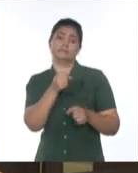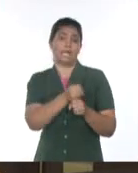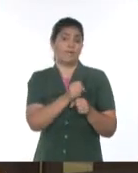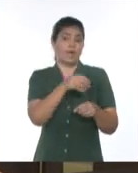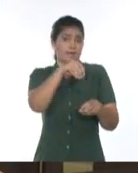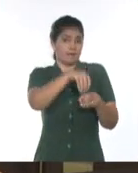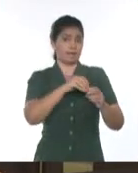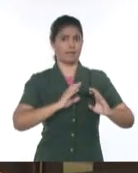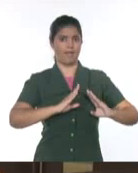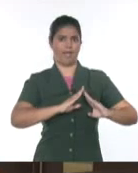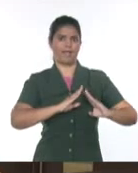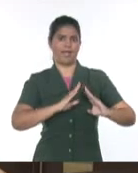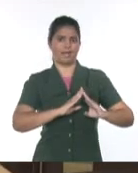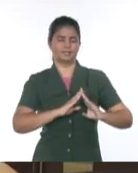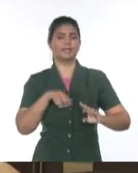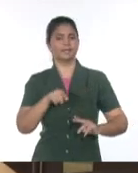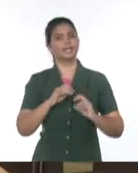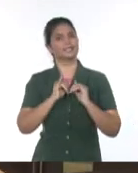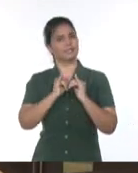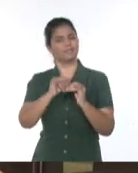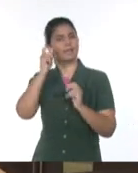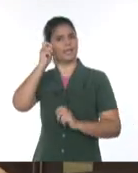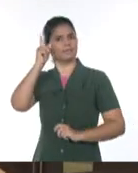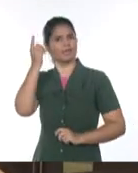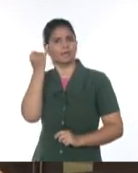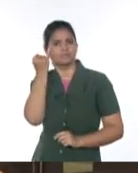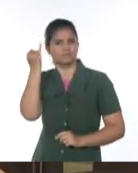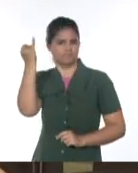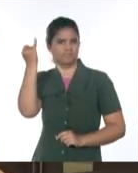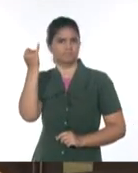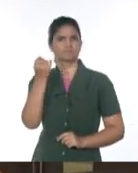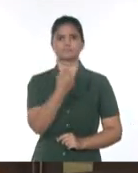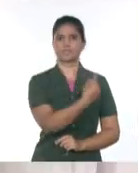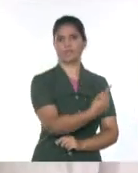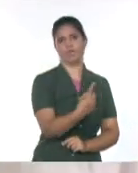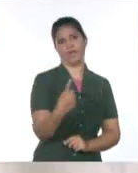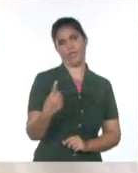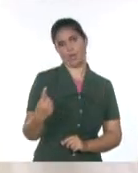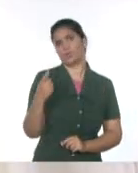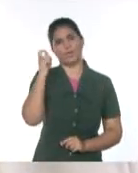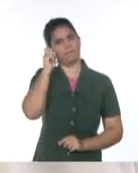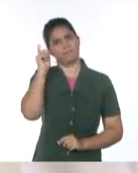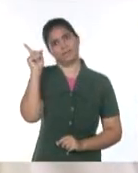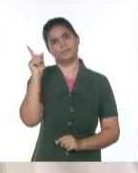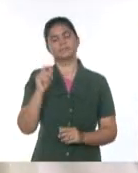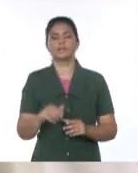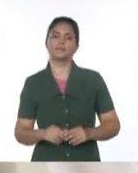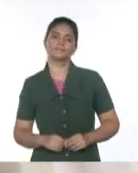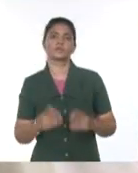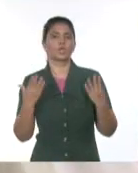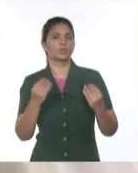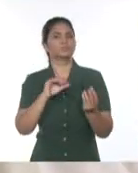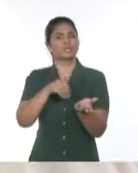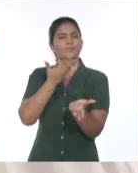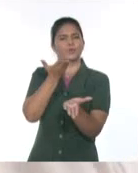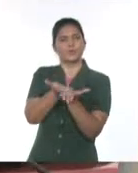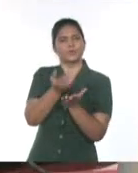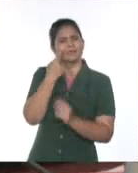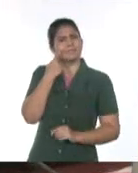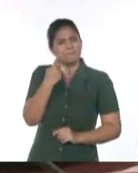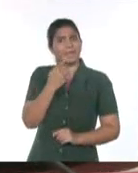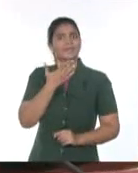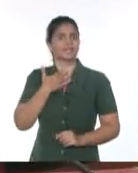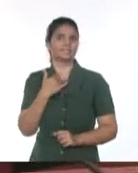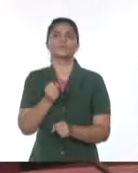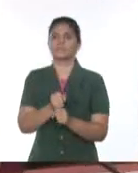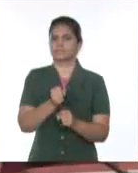unos planteamientos cargados de combatividad, de sentido de pertenencia, de deseos de hacer. Se ha demostrado que está bien definido